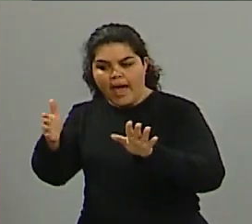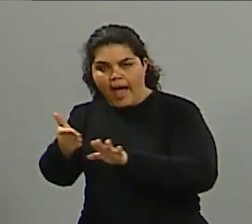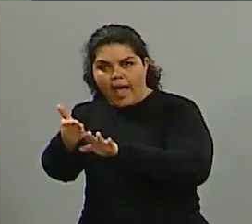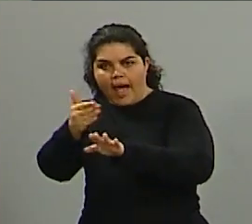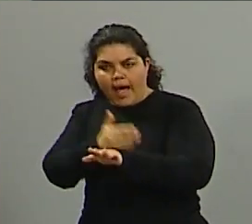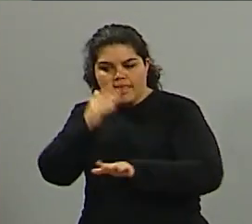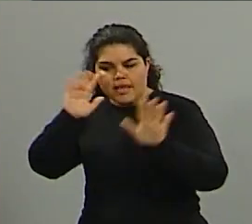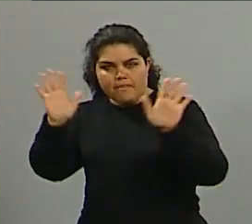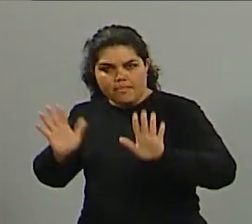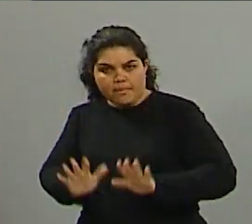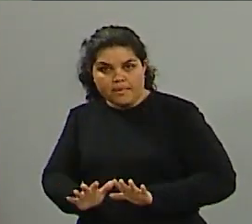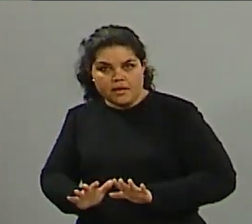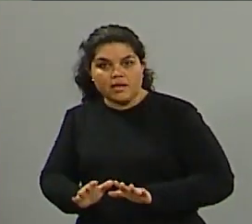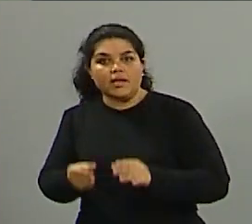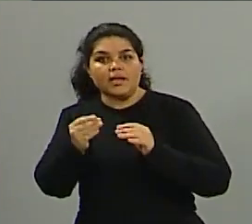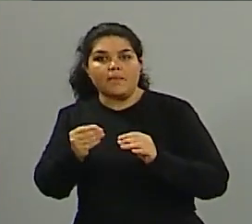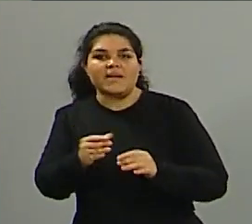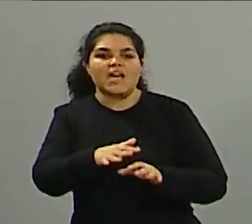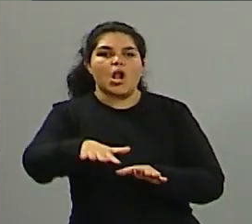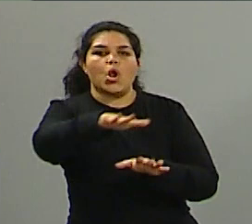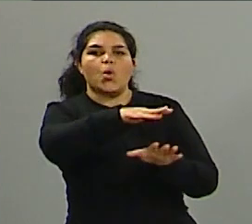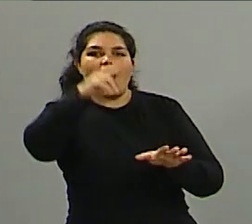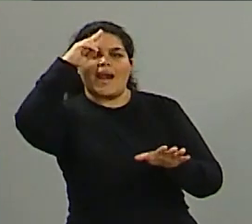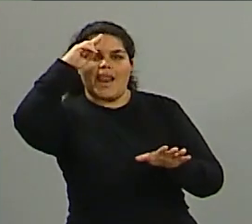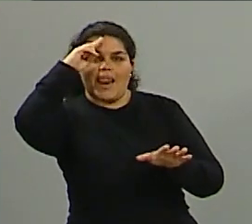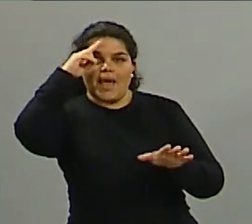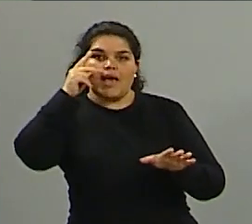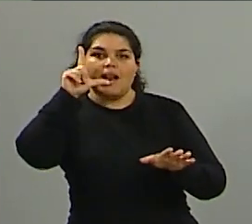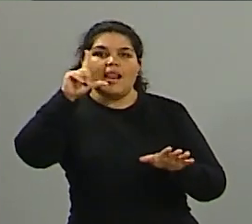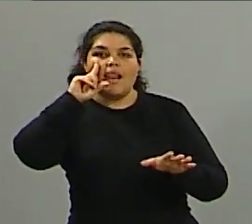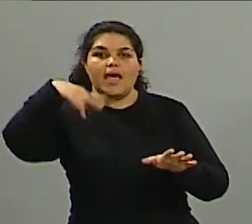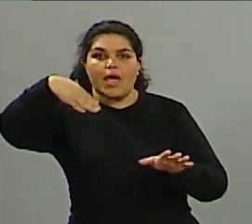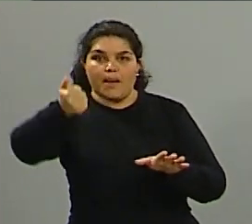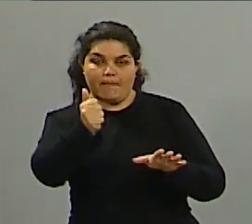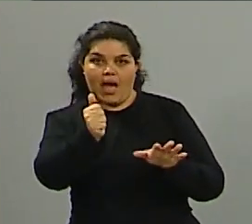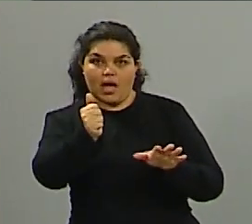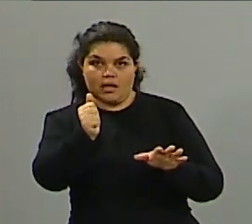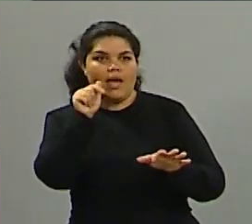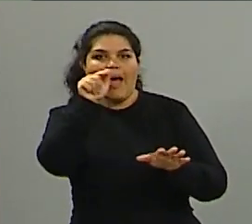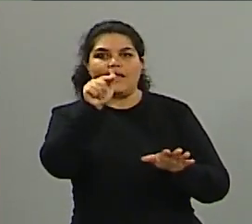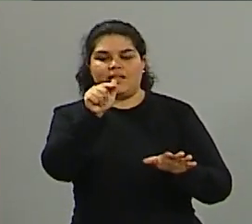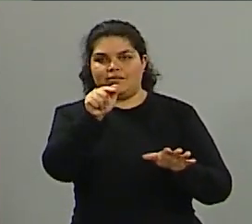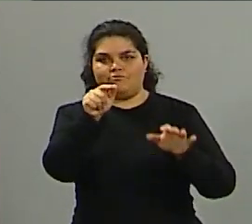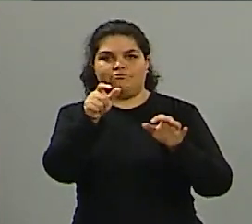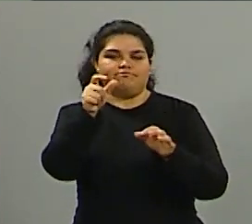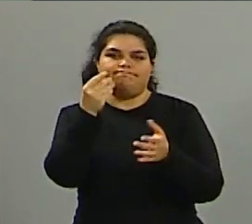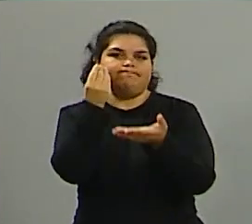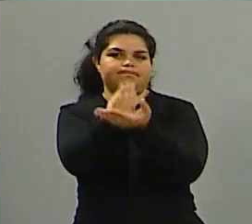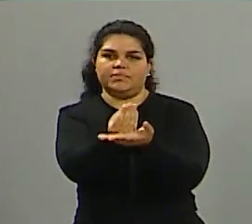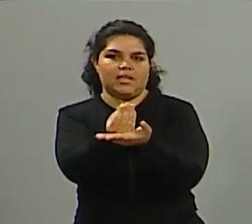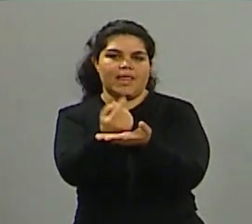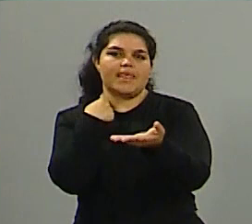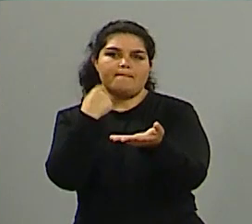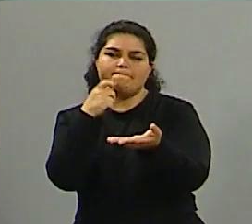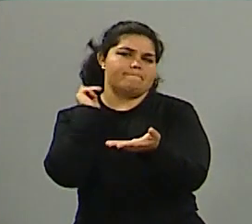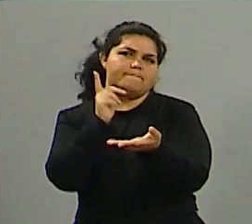destruir este bastión fuerte que está en Lima. Mientras ese bastión realista que está en Lima siga latente, que es donde han concentrado